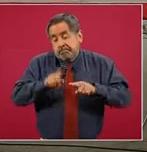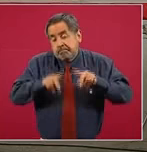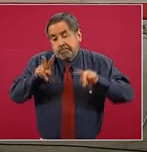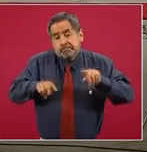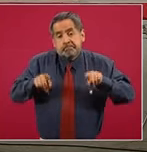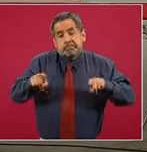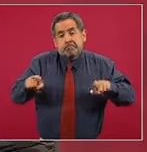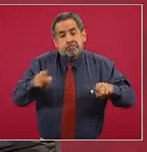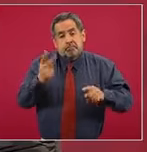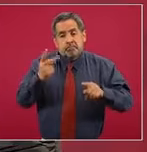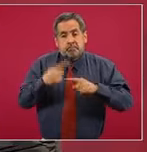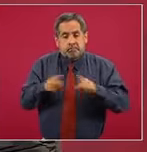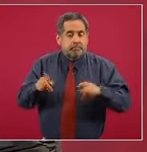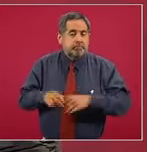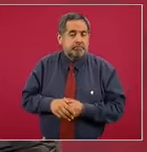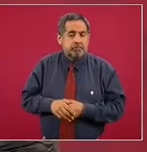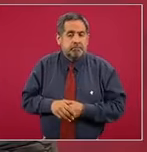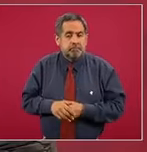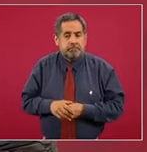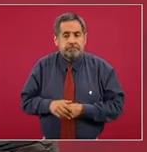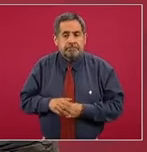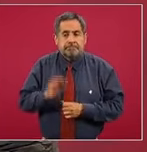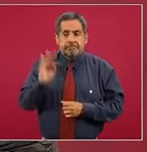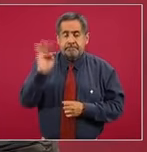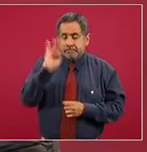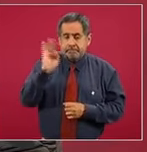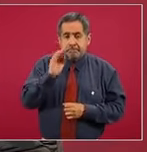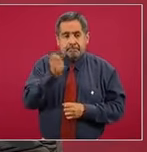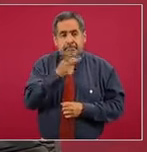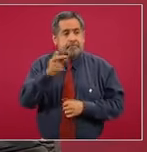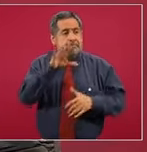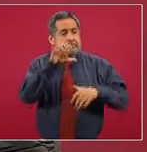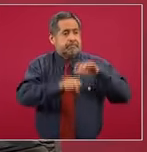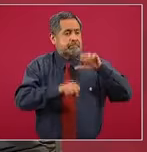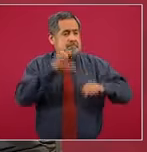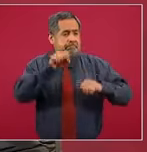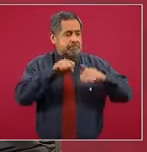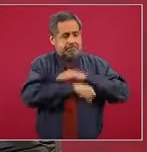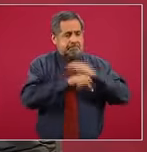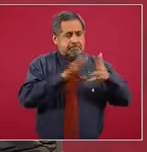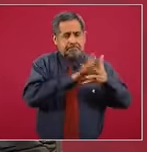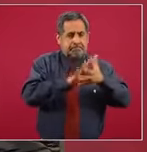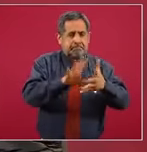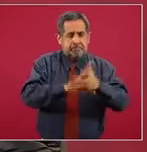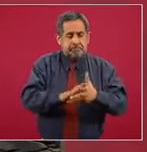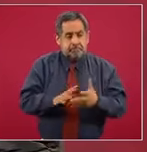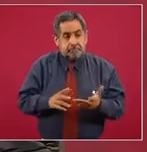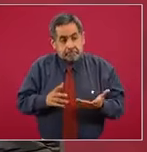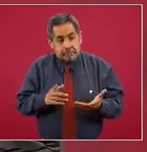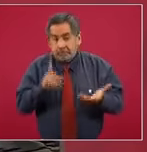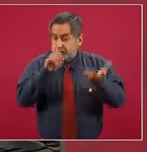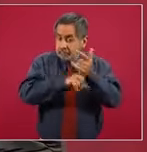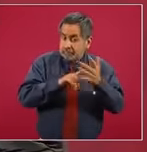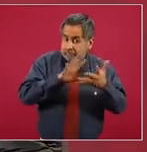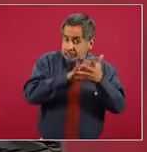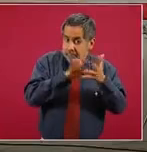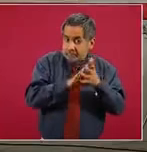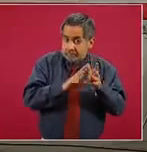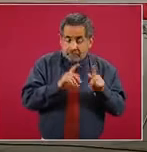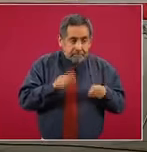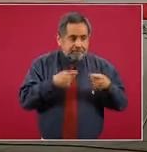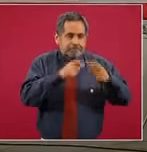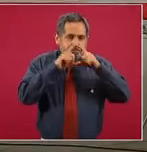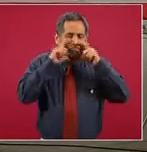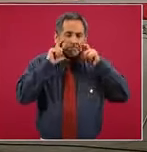Ahora, si hay muchos arrestos, pues espero que también el sistema estatal les dé